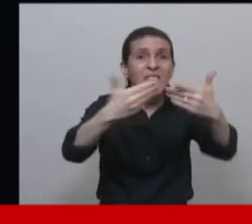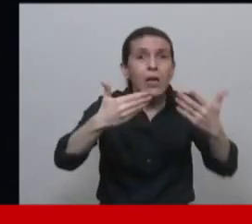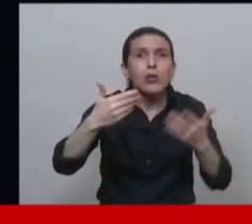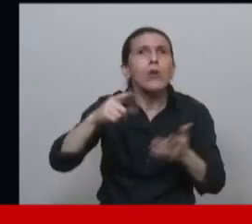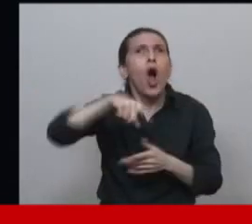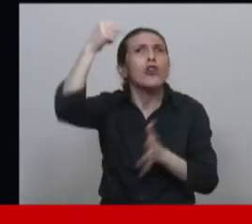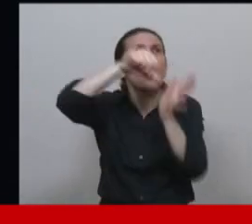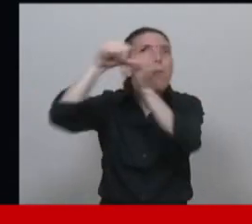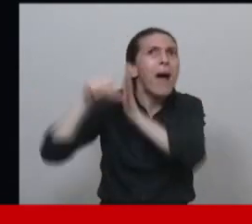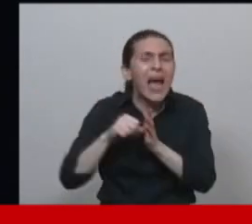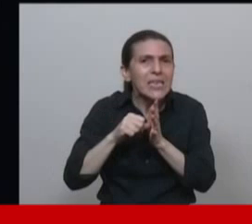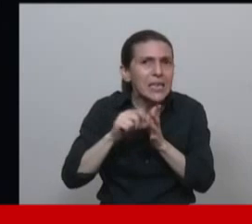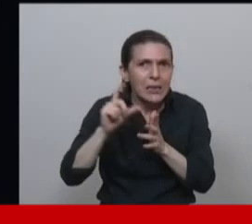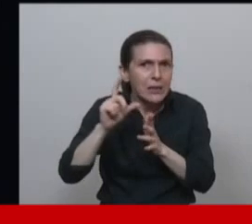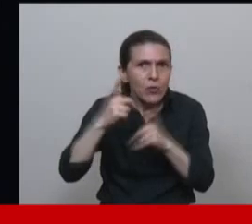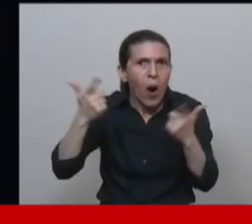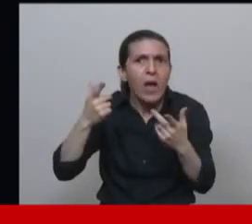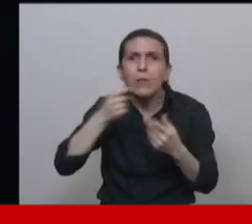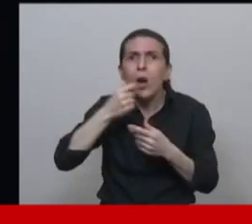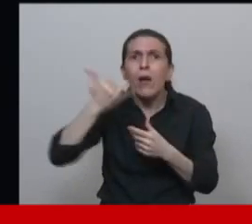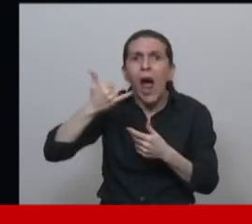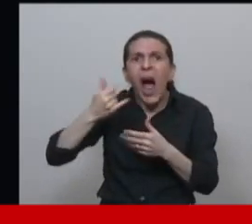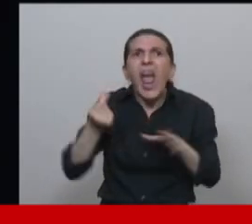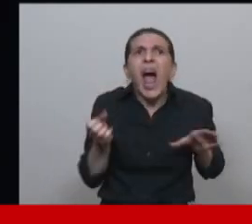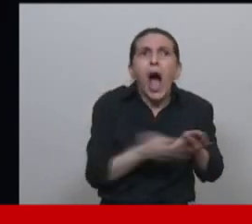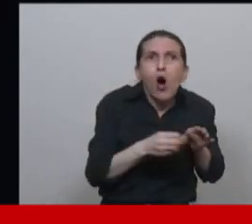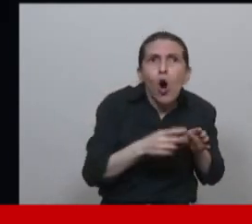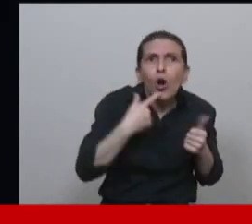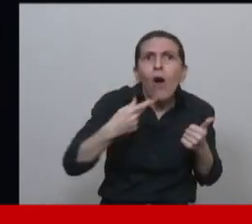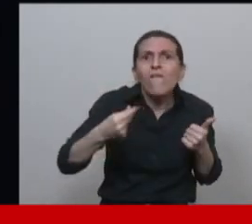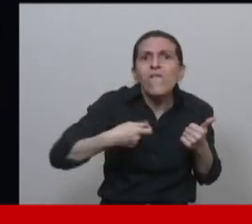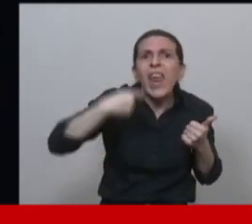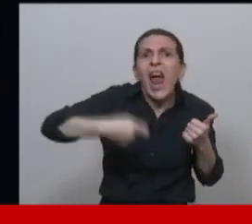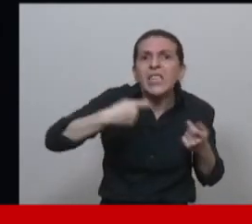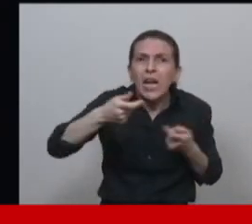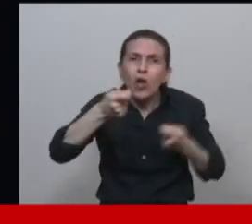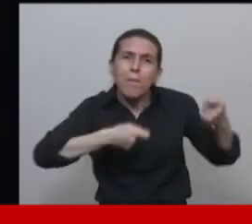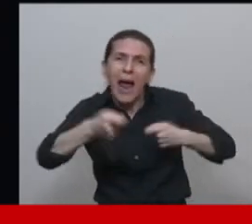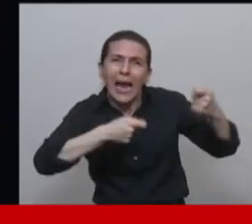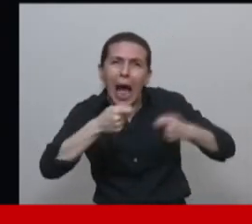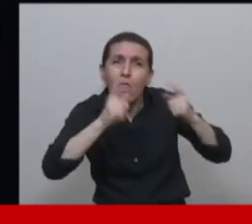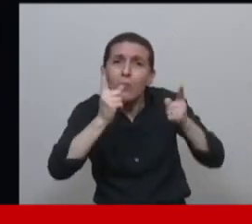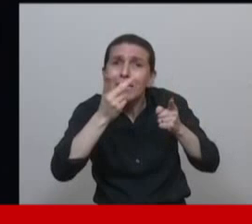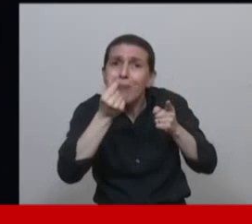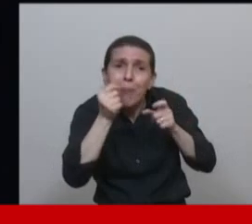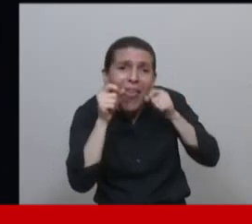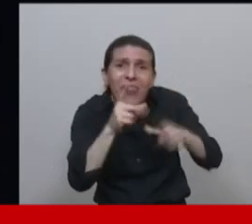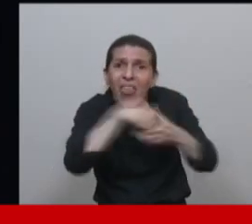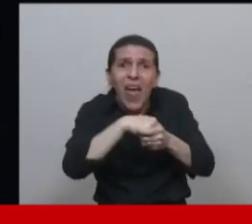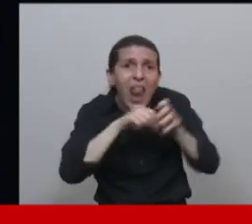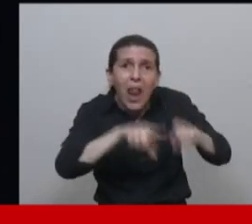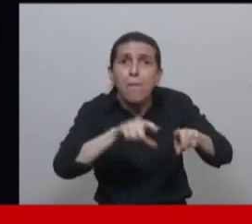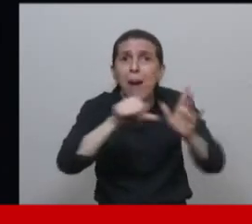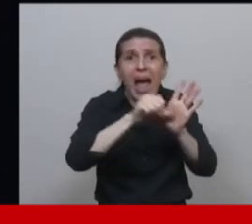país del mundo de desarrollar instrumentos de ahorro y de financiamiento en la moneda del país, de los que